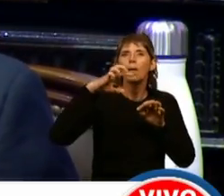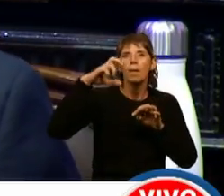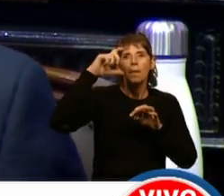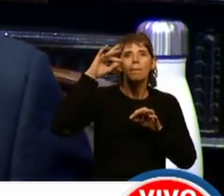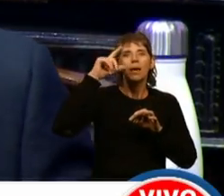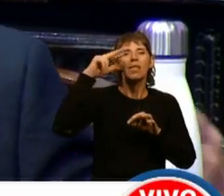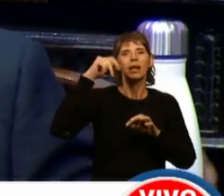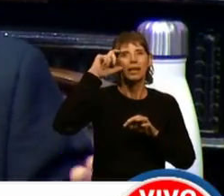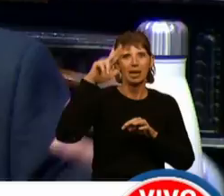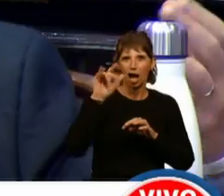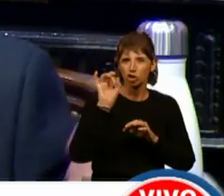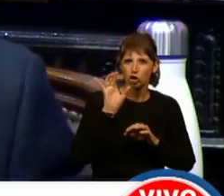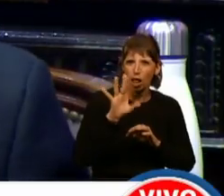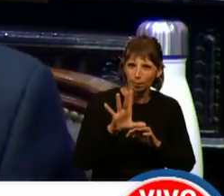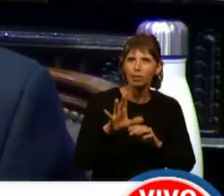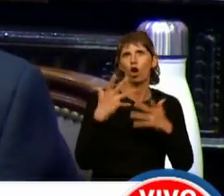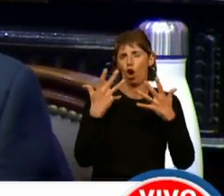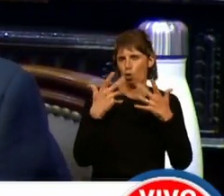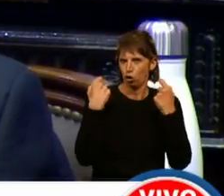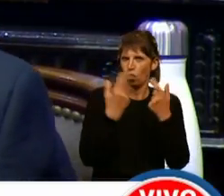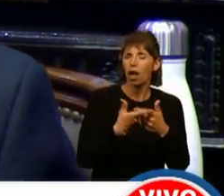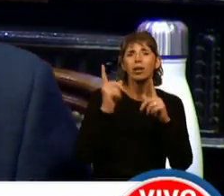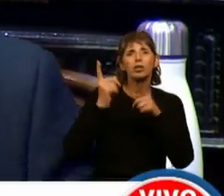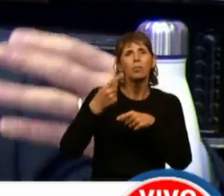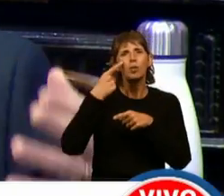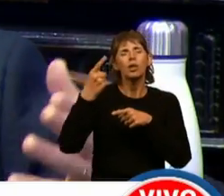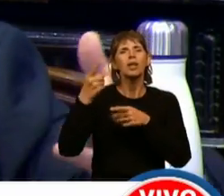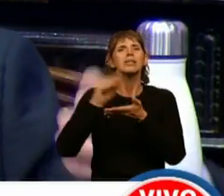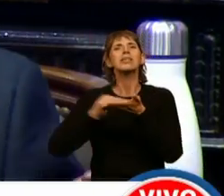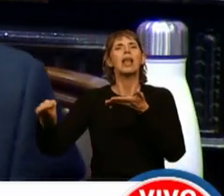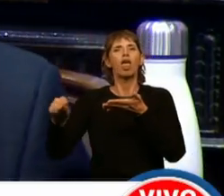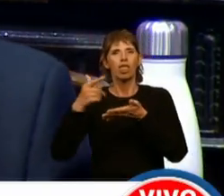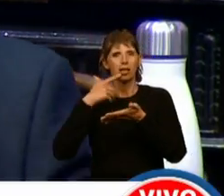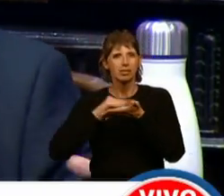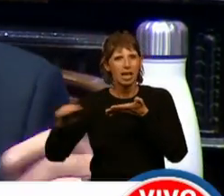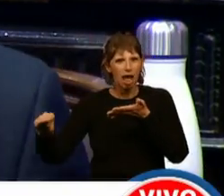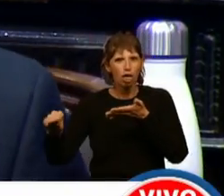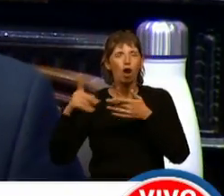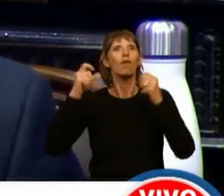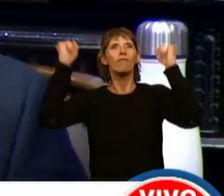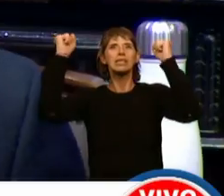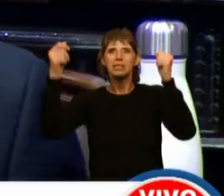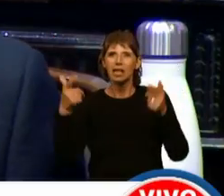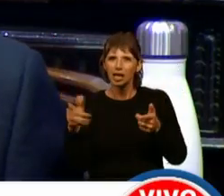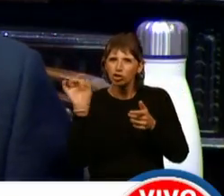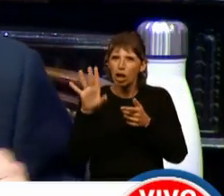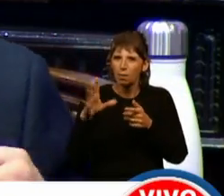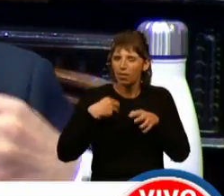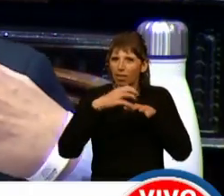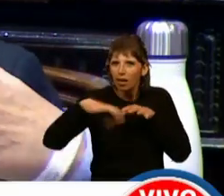merece incluso vi que algún senador oficialista de la provincia festejaba que estuviera solo el departamento de pedernera